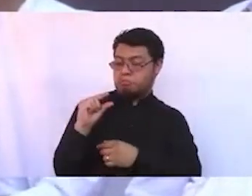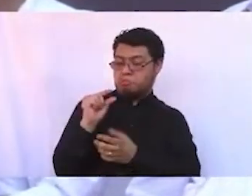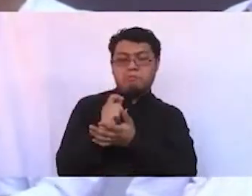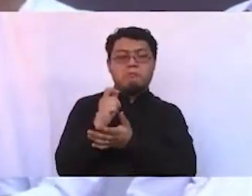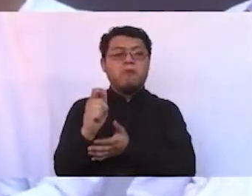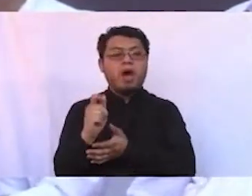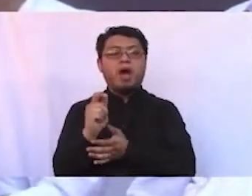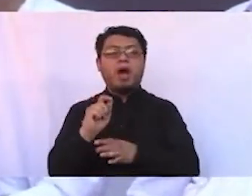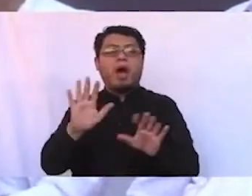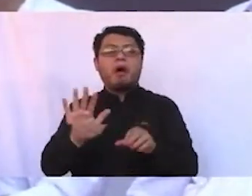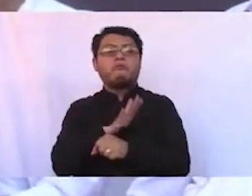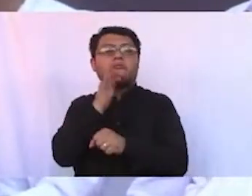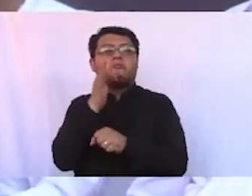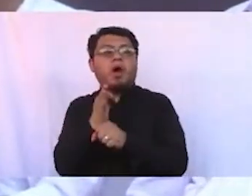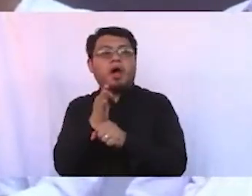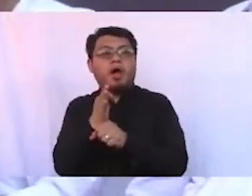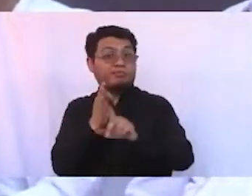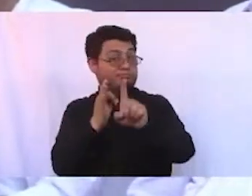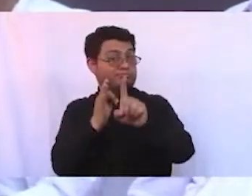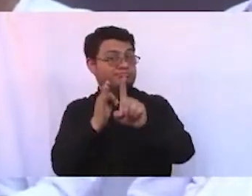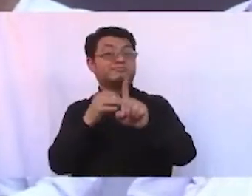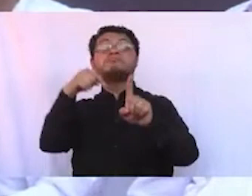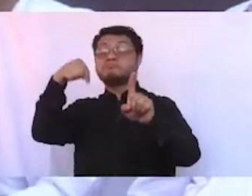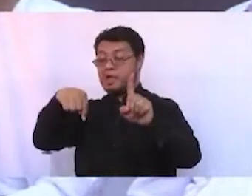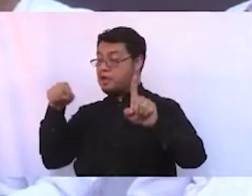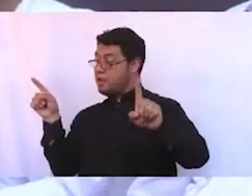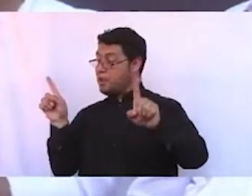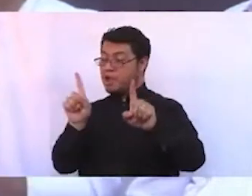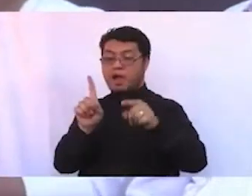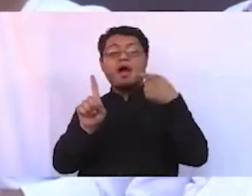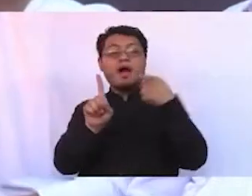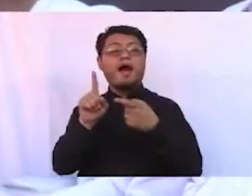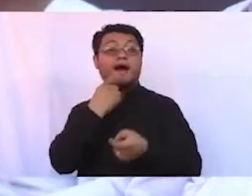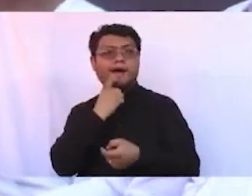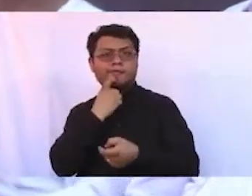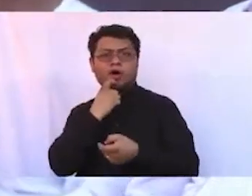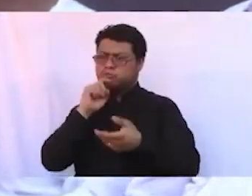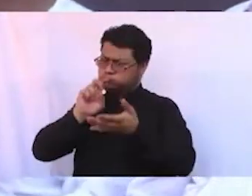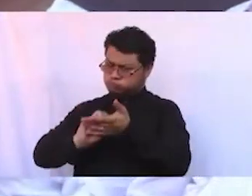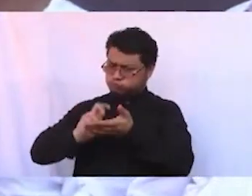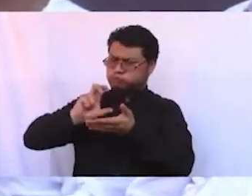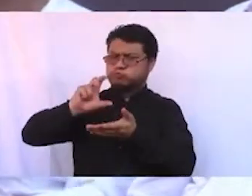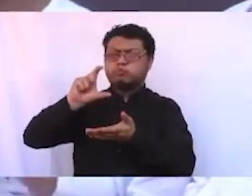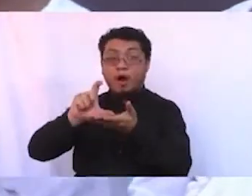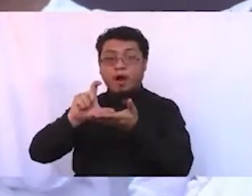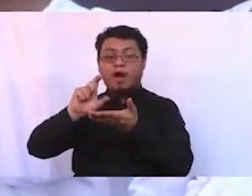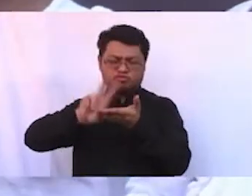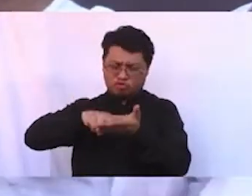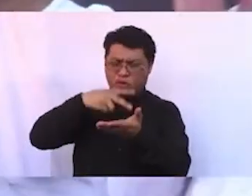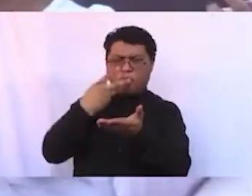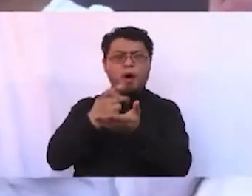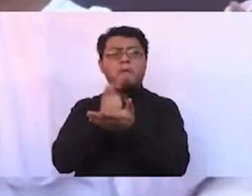López Obrador y duplicó el salario mínimo y ahora que lleguemos a la presidencia porque de que vamos a llegar